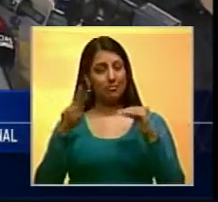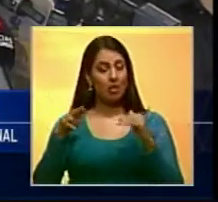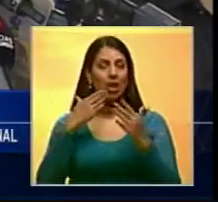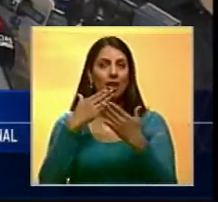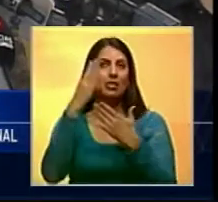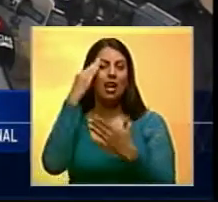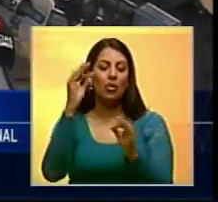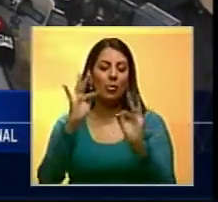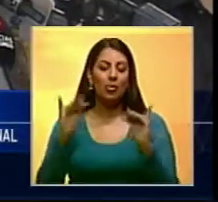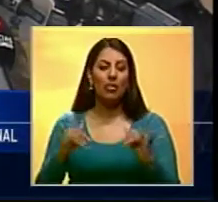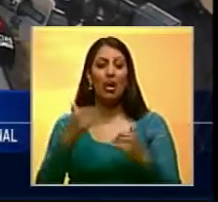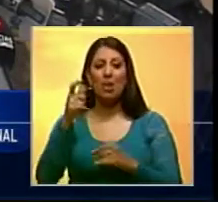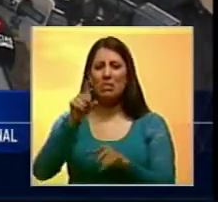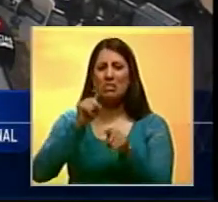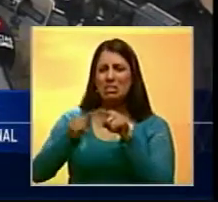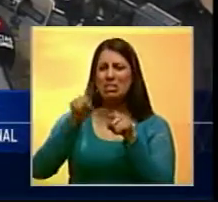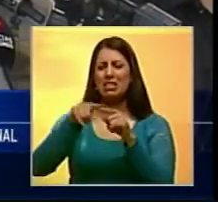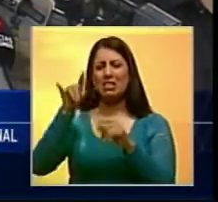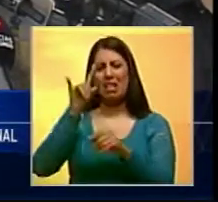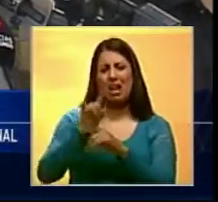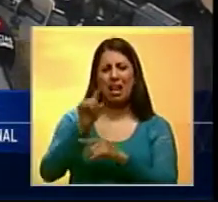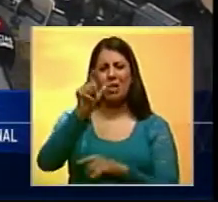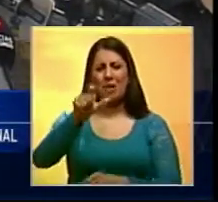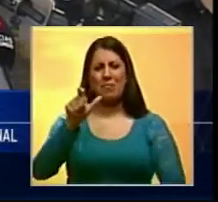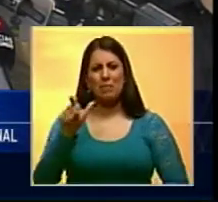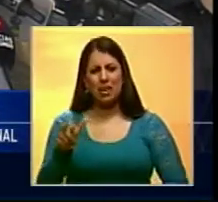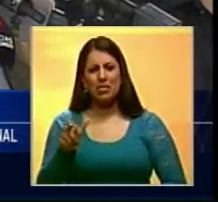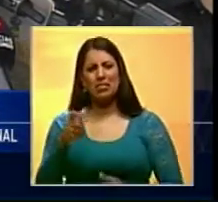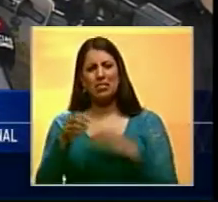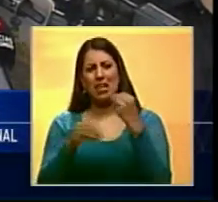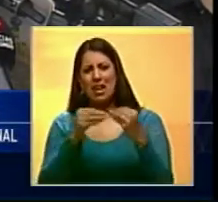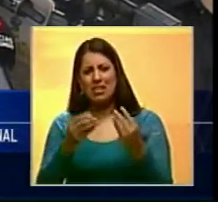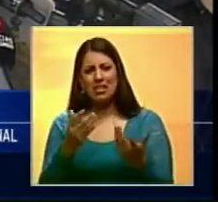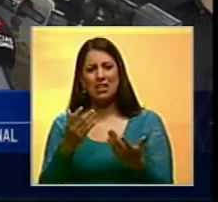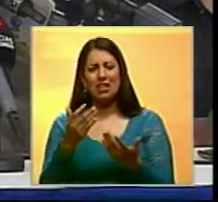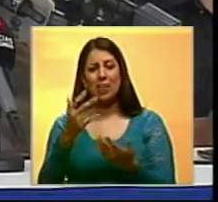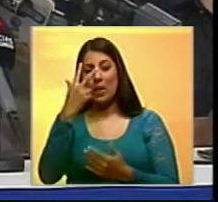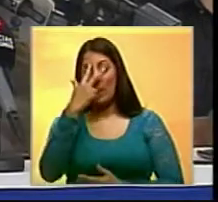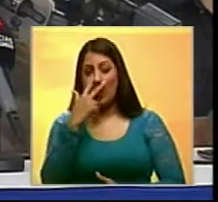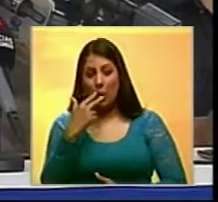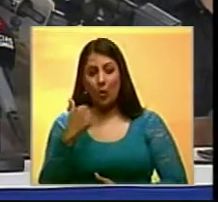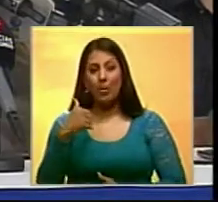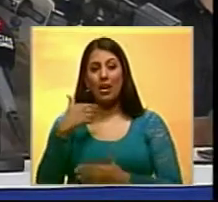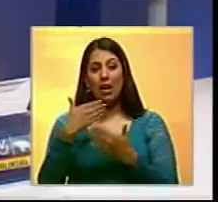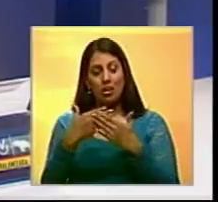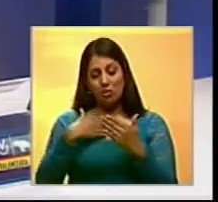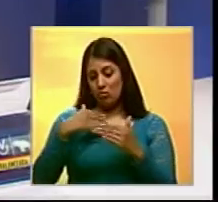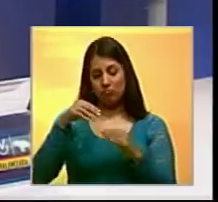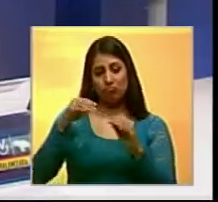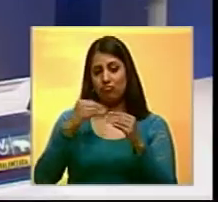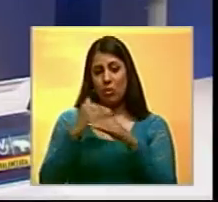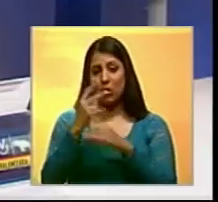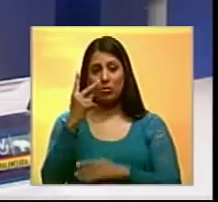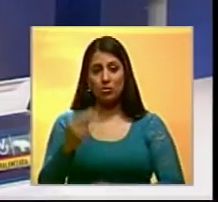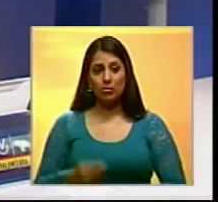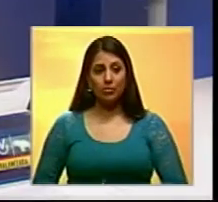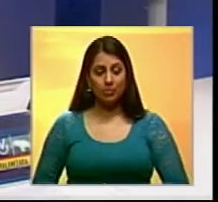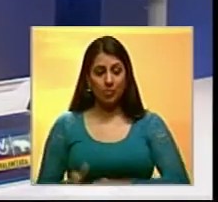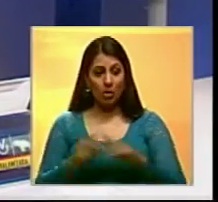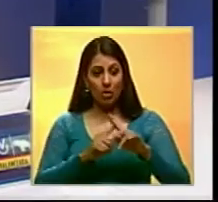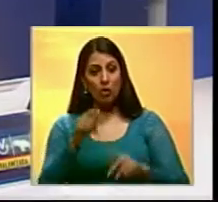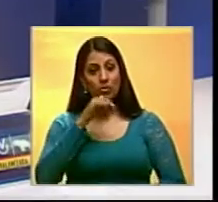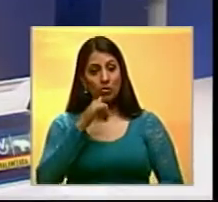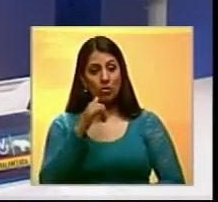que engañan, el ranking de los que persiguen, el ranking de los que generan pobreza, jamás estaré allí. ¿No? Entre